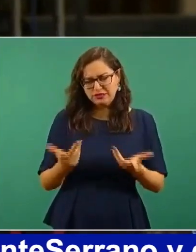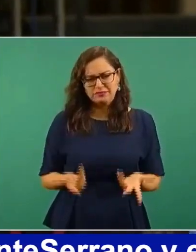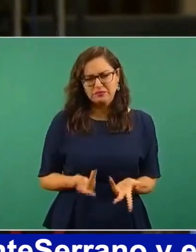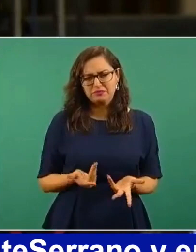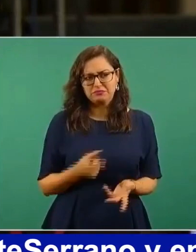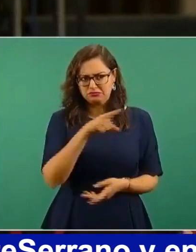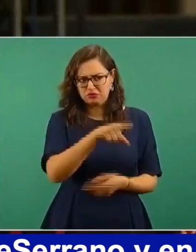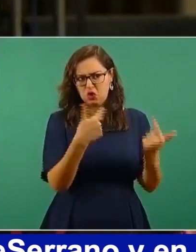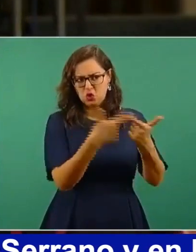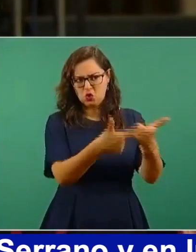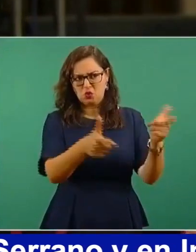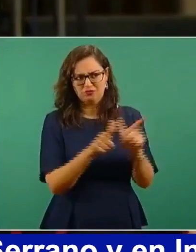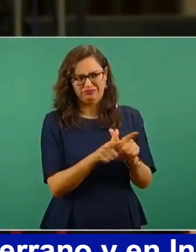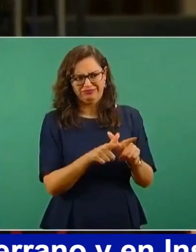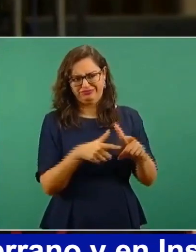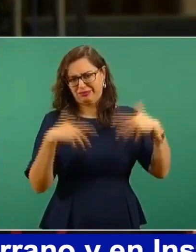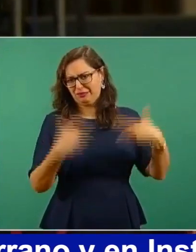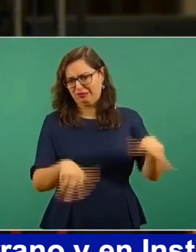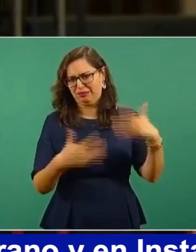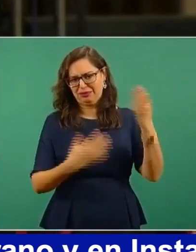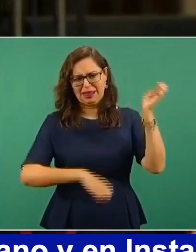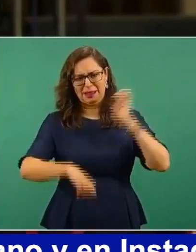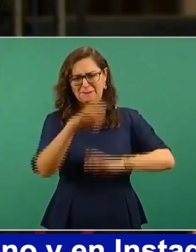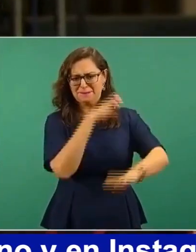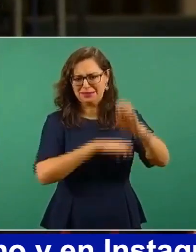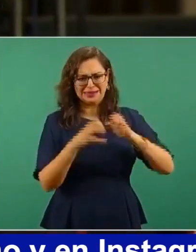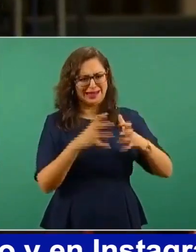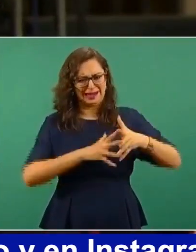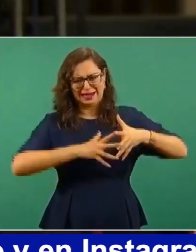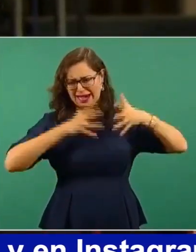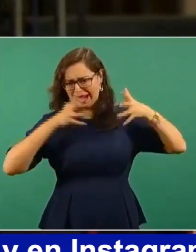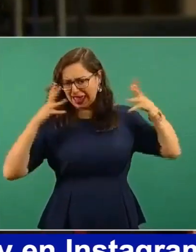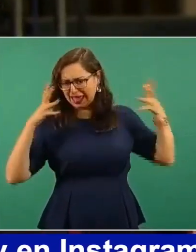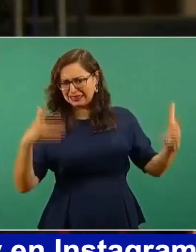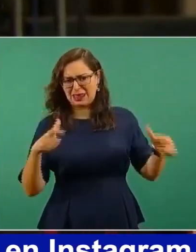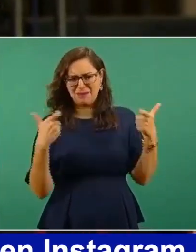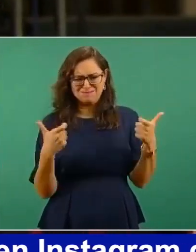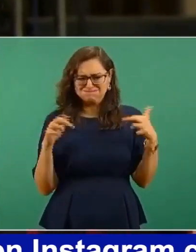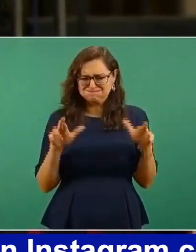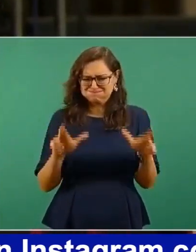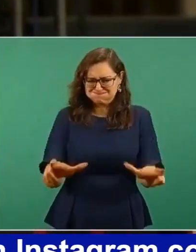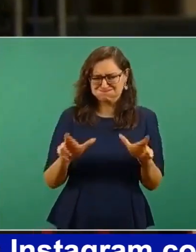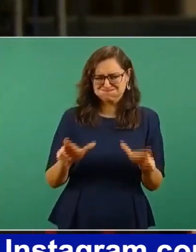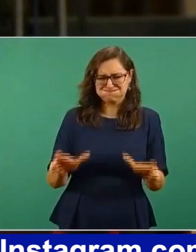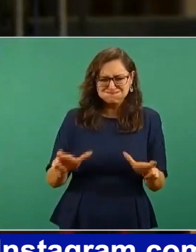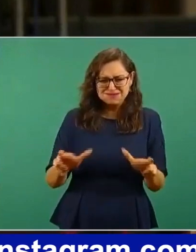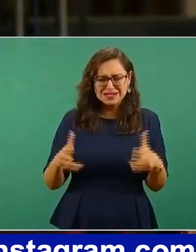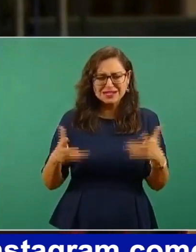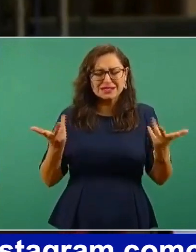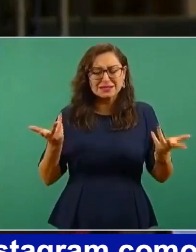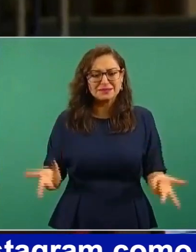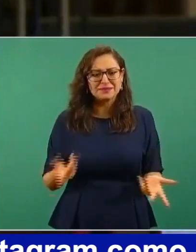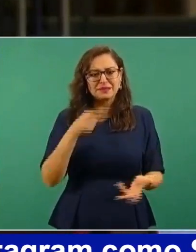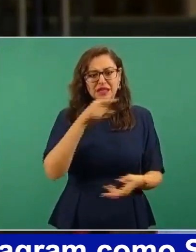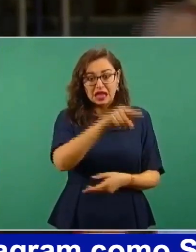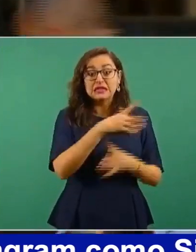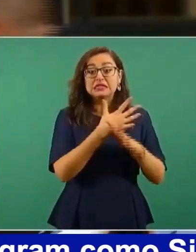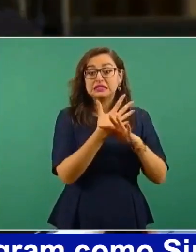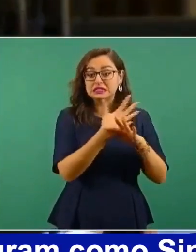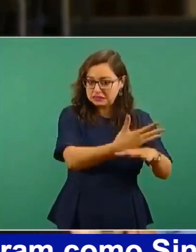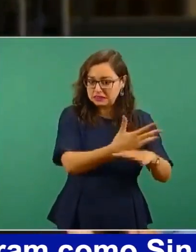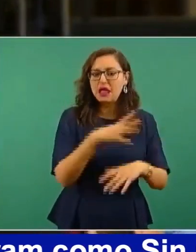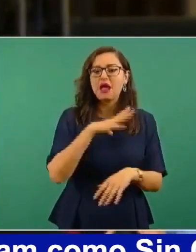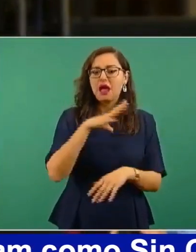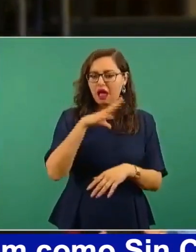muy poderoso, son dueños de Kimberly Clark, tienen inmobiliarias, etcétera, y en las operaciones que muestra el expediente se habla de triangulaciones de